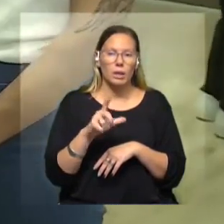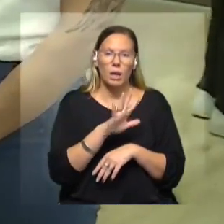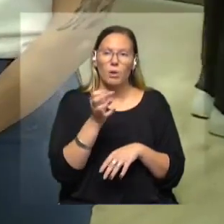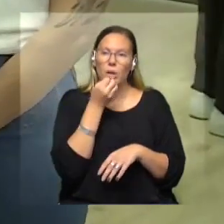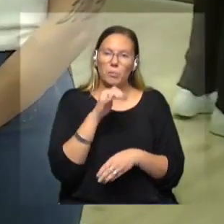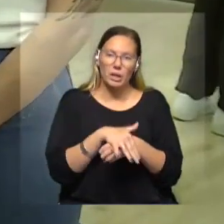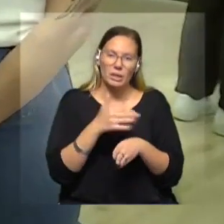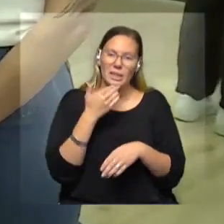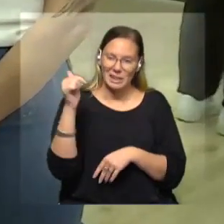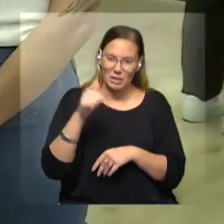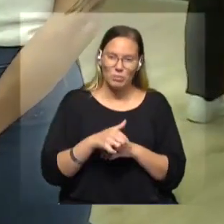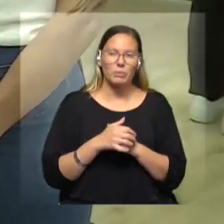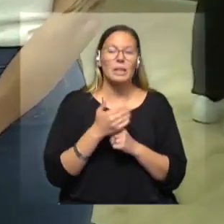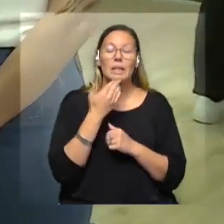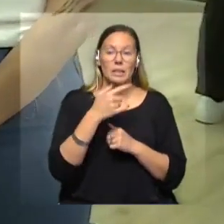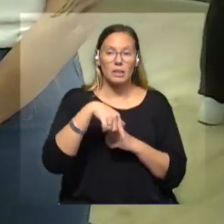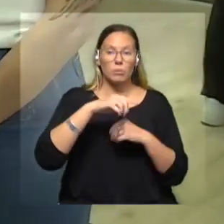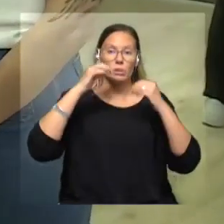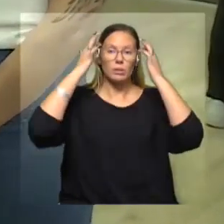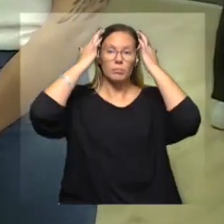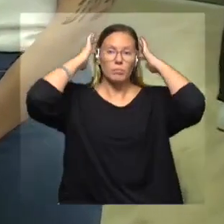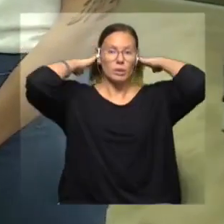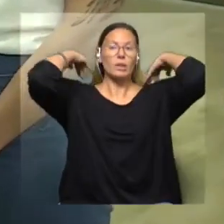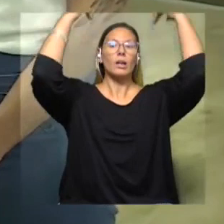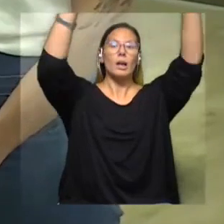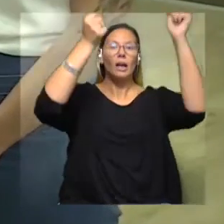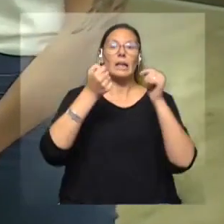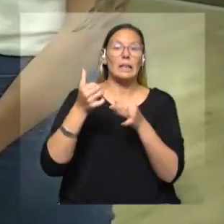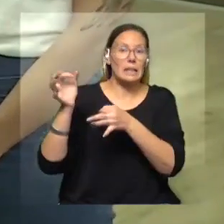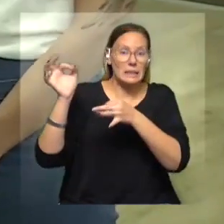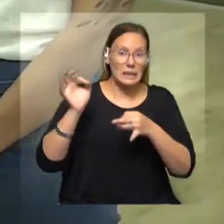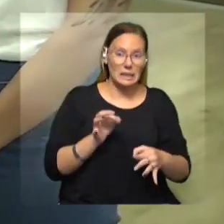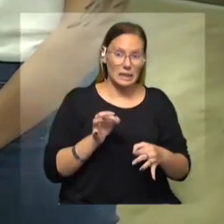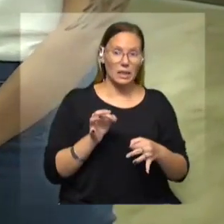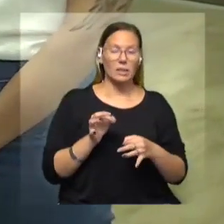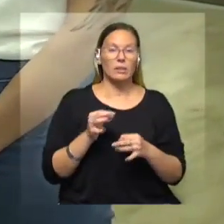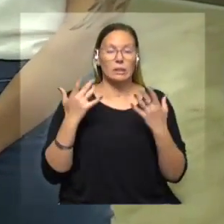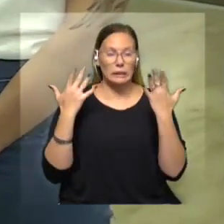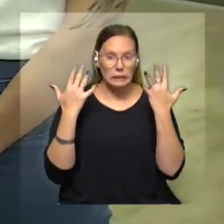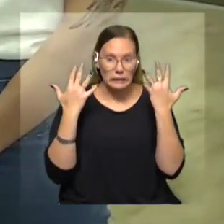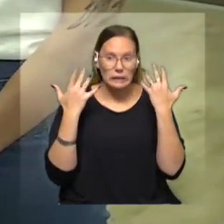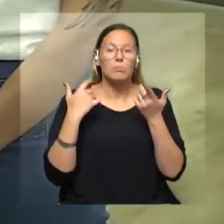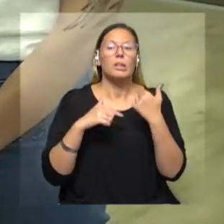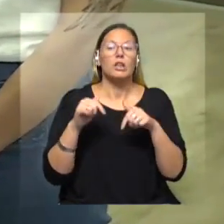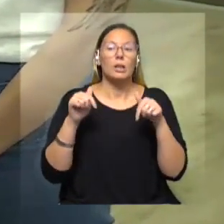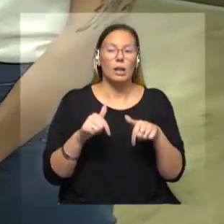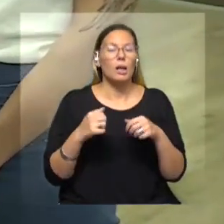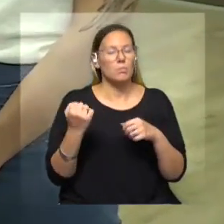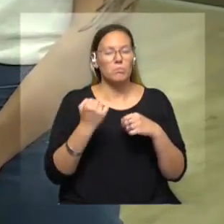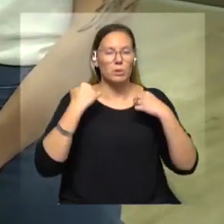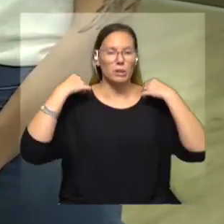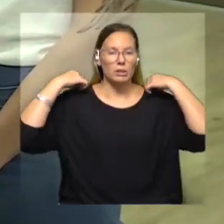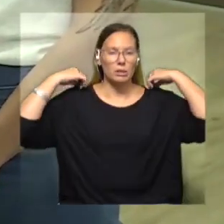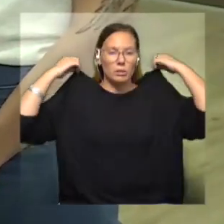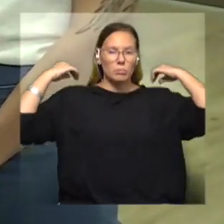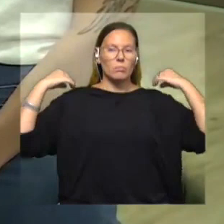por estar. Bueno, gracias a ustedes. Recién llegadito, Pablo. Sí. A las voladas, pero acá estás y es lo importante.